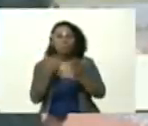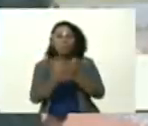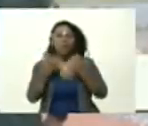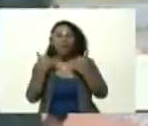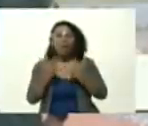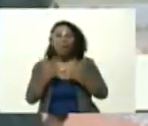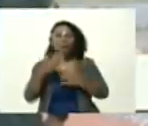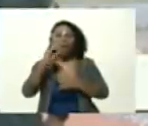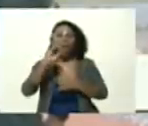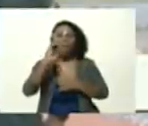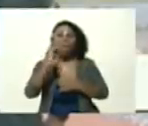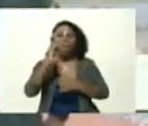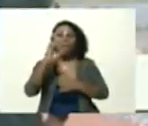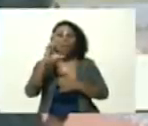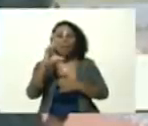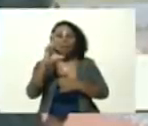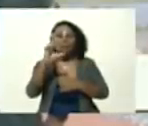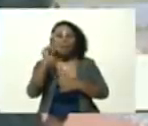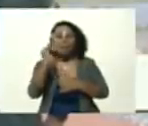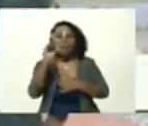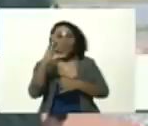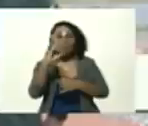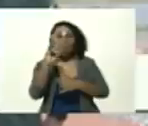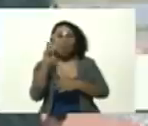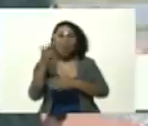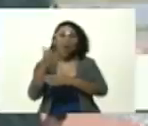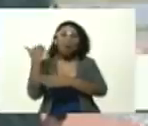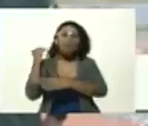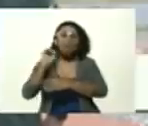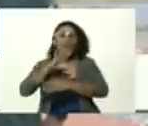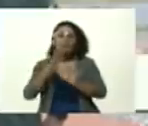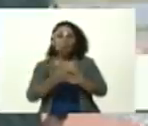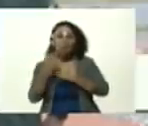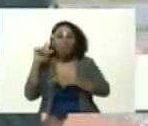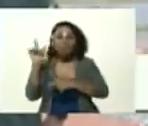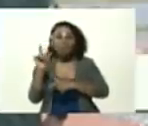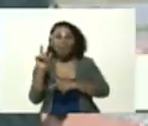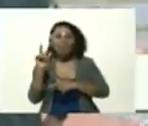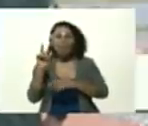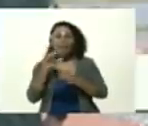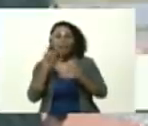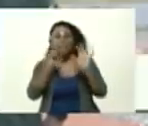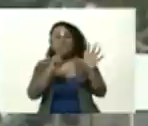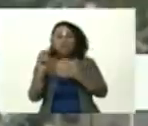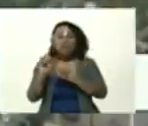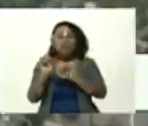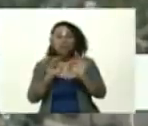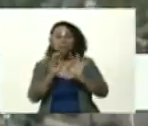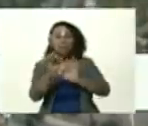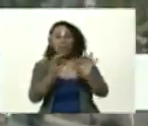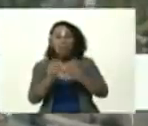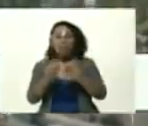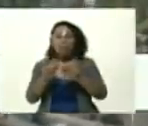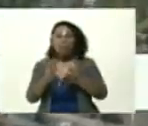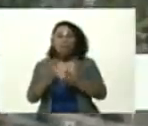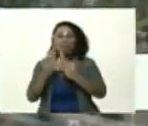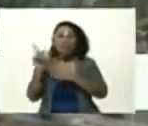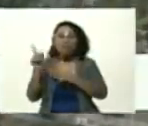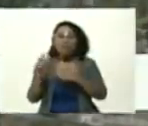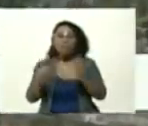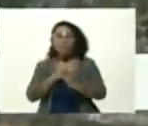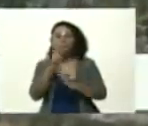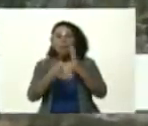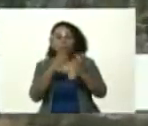el obelisco. Antes simplemente, bueno, era el obelisco de 70 metros de cabilla y cemento. Ahora es un